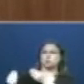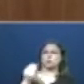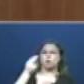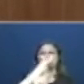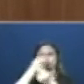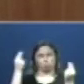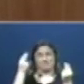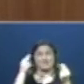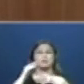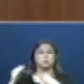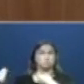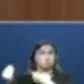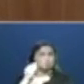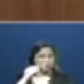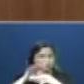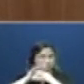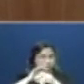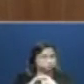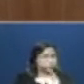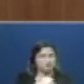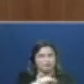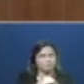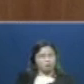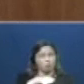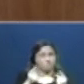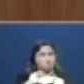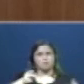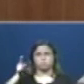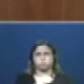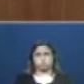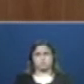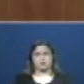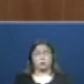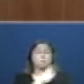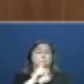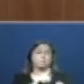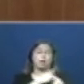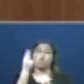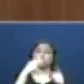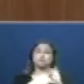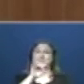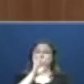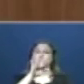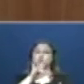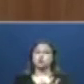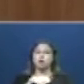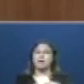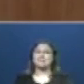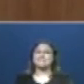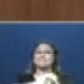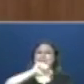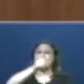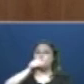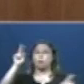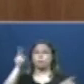fijada ya su fecha de desaparición de una parte por el fin en 2014 de las ayudas de estado a las